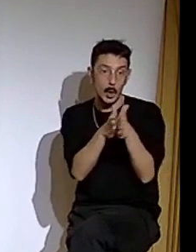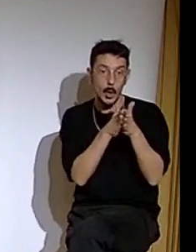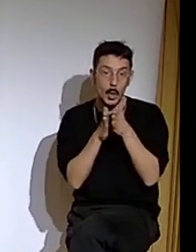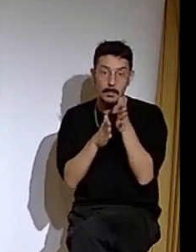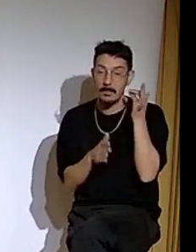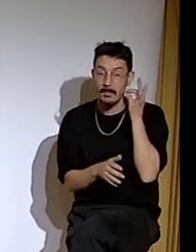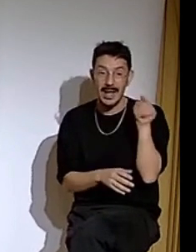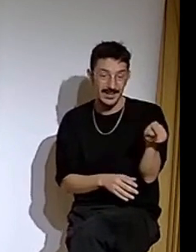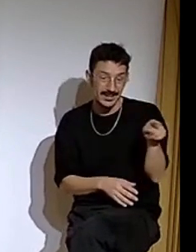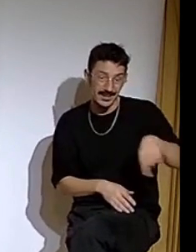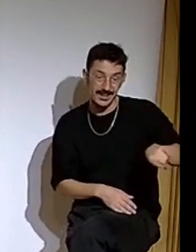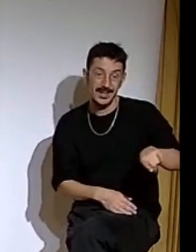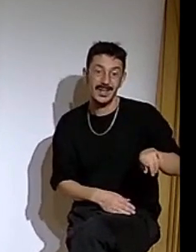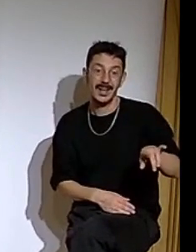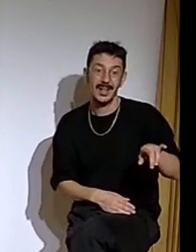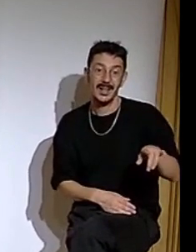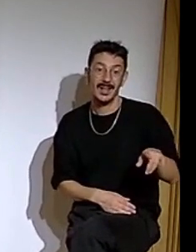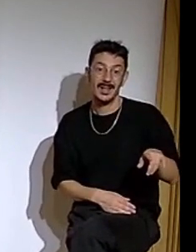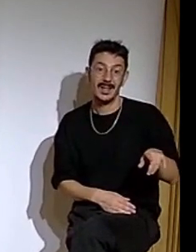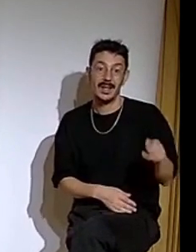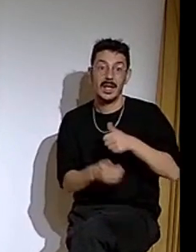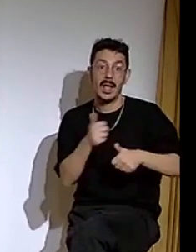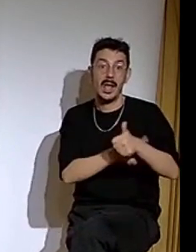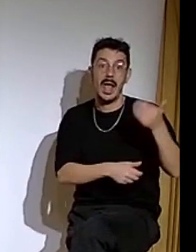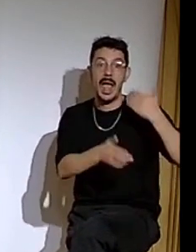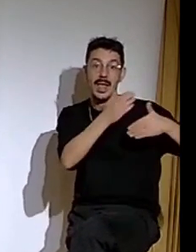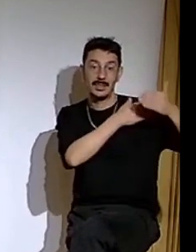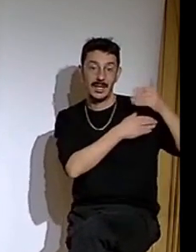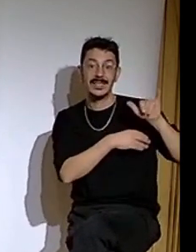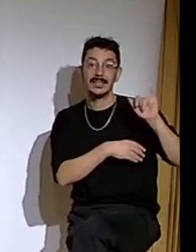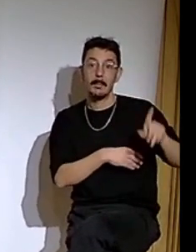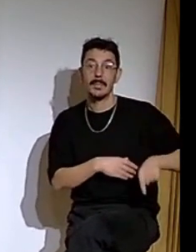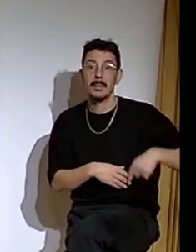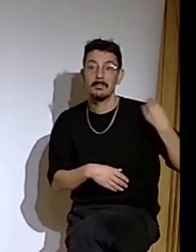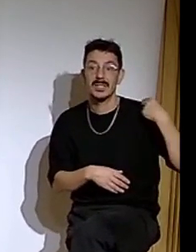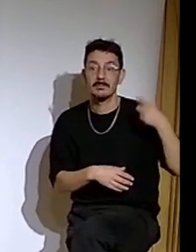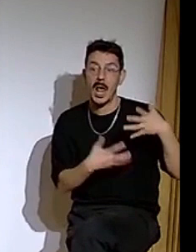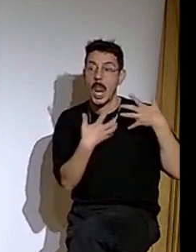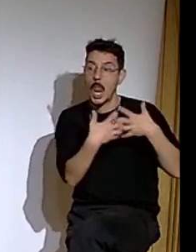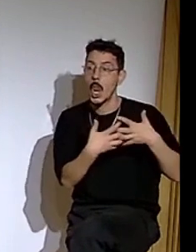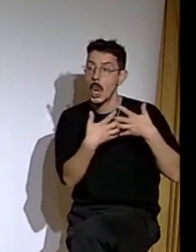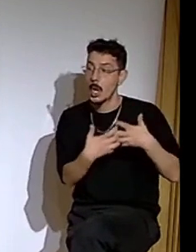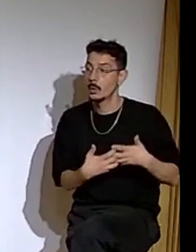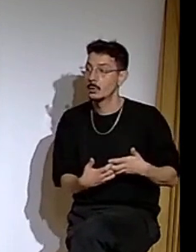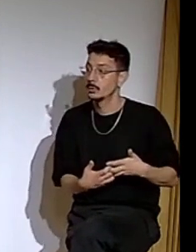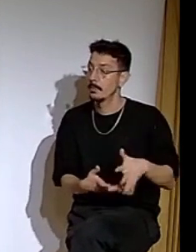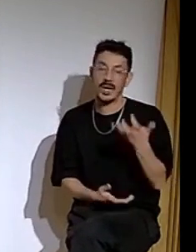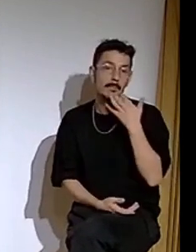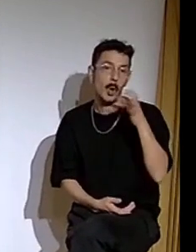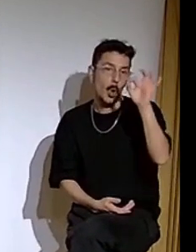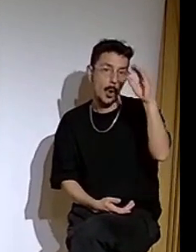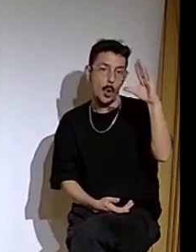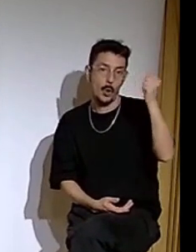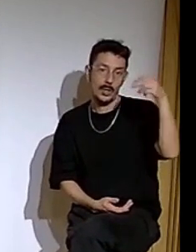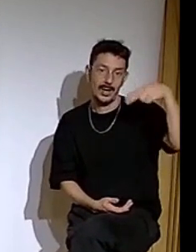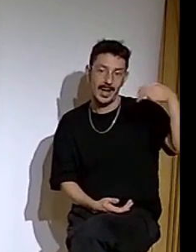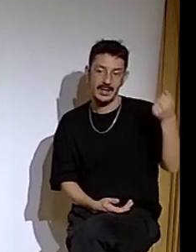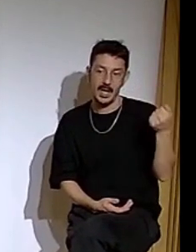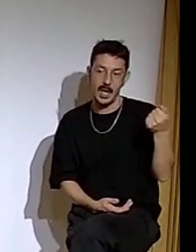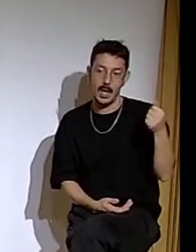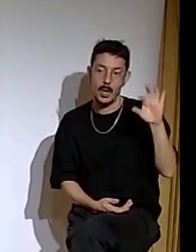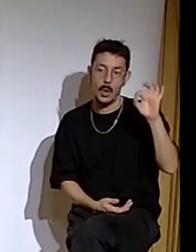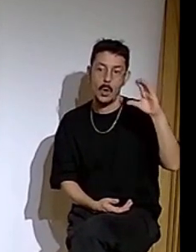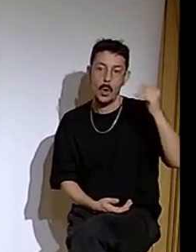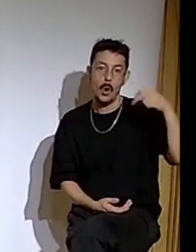no no que nos anticidieron y que son luchas también como aquí pensemos en ocaña no que hacía